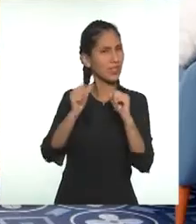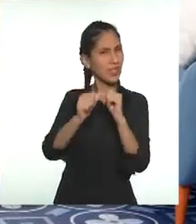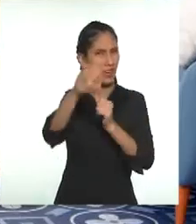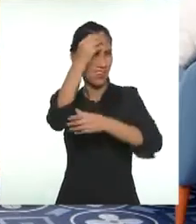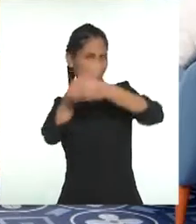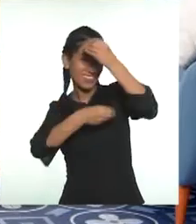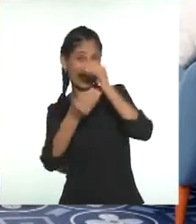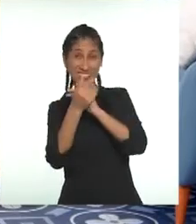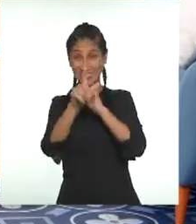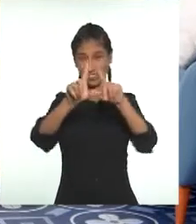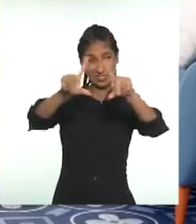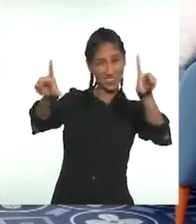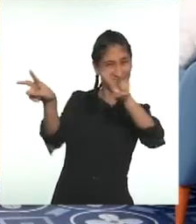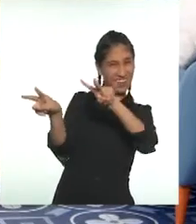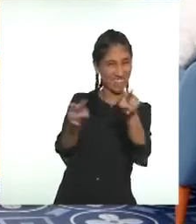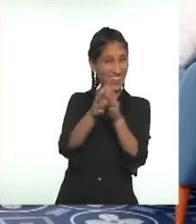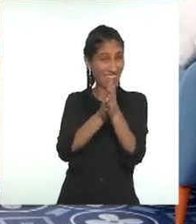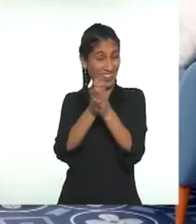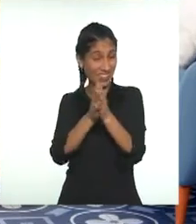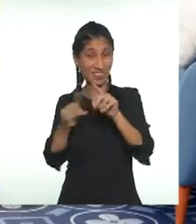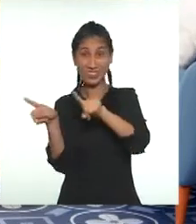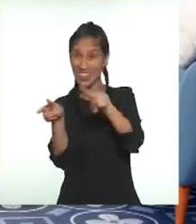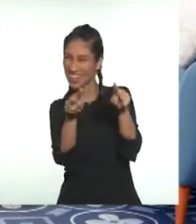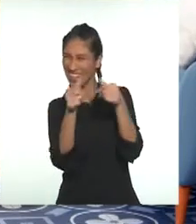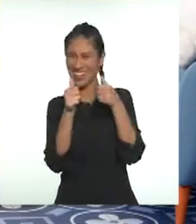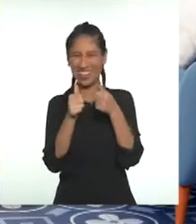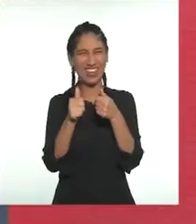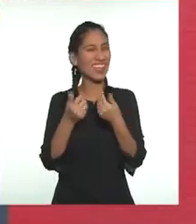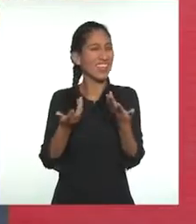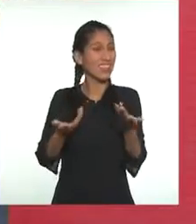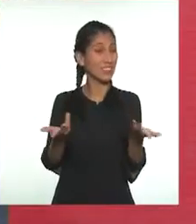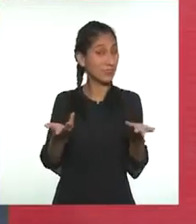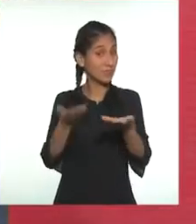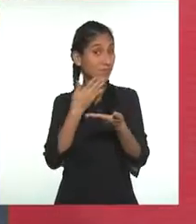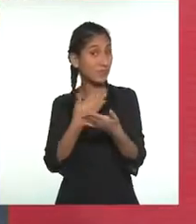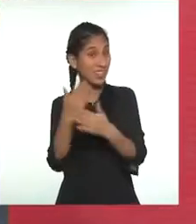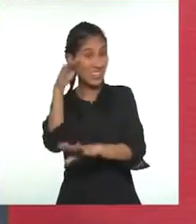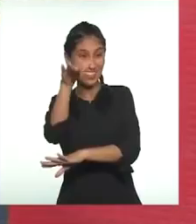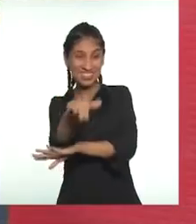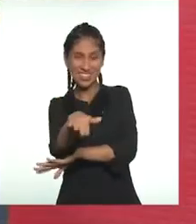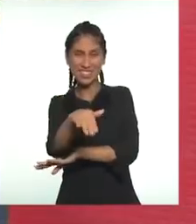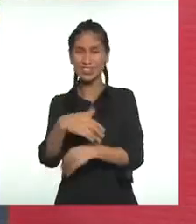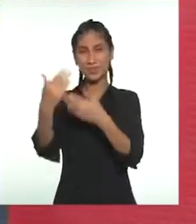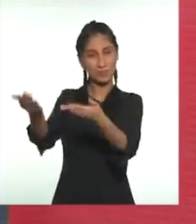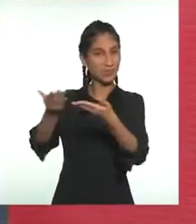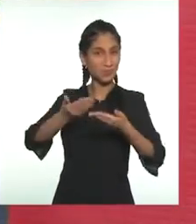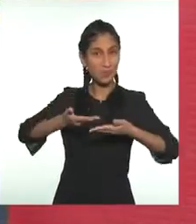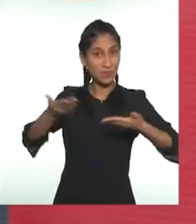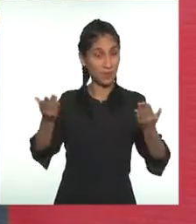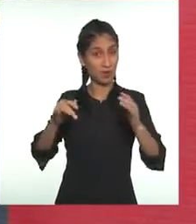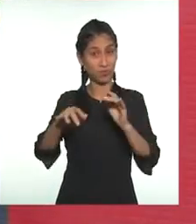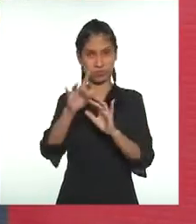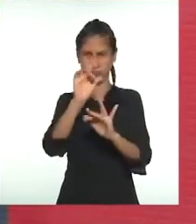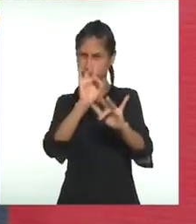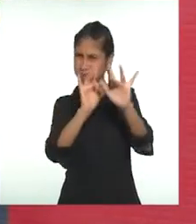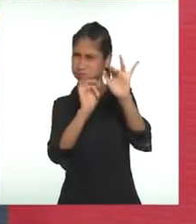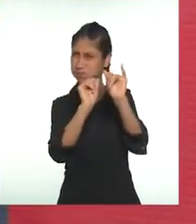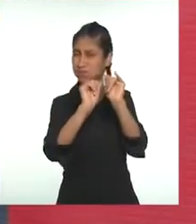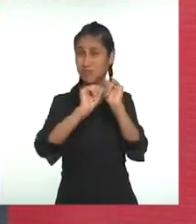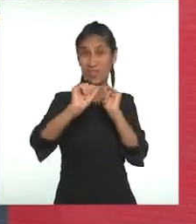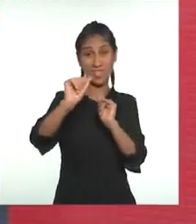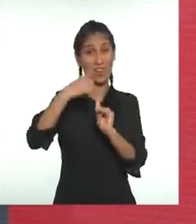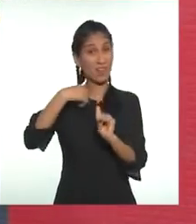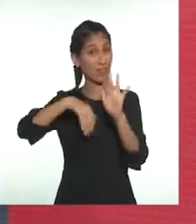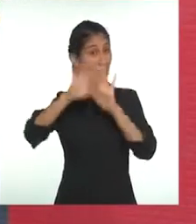para seguir aprendiendo desde casa de manera segura y entretenida. Buenas tardes, les doy la bienvenida a una exploración dentro de una de